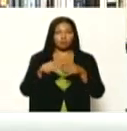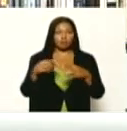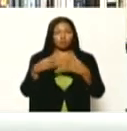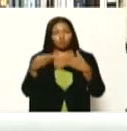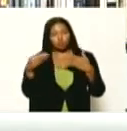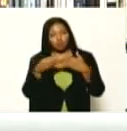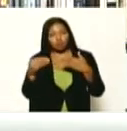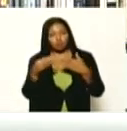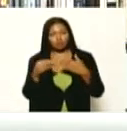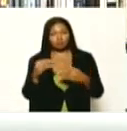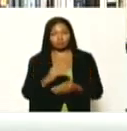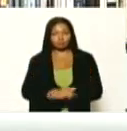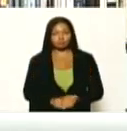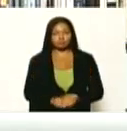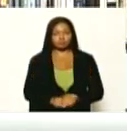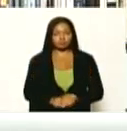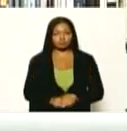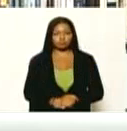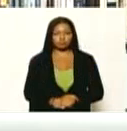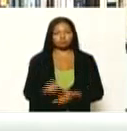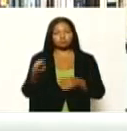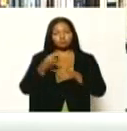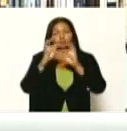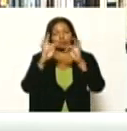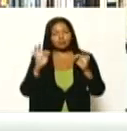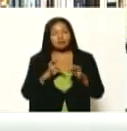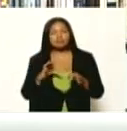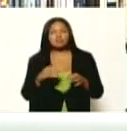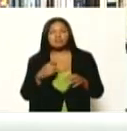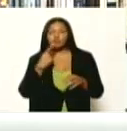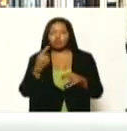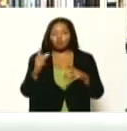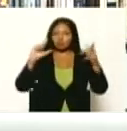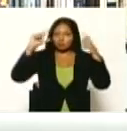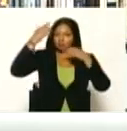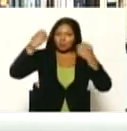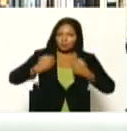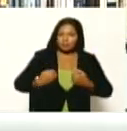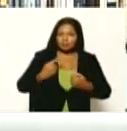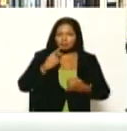dólares, y tratan de hacerse pasar por chavistas.